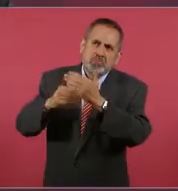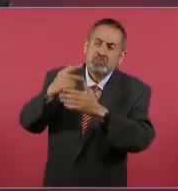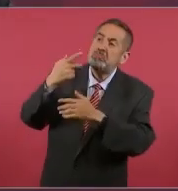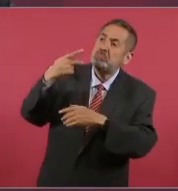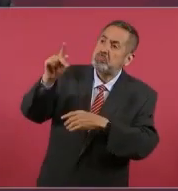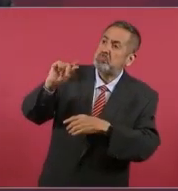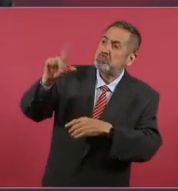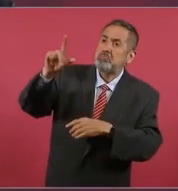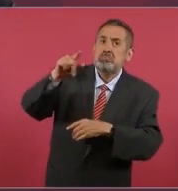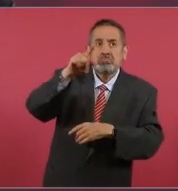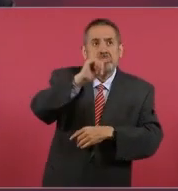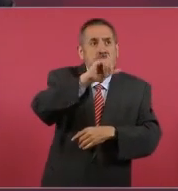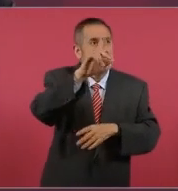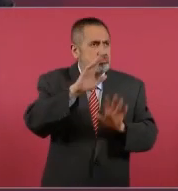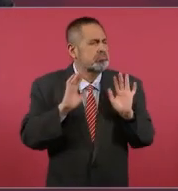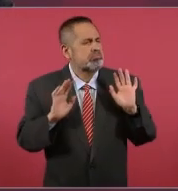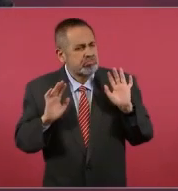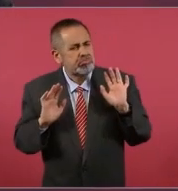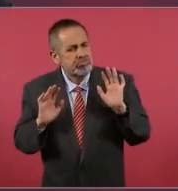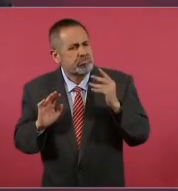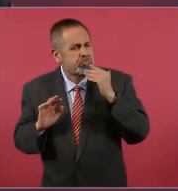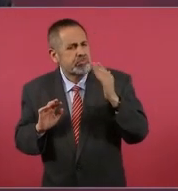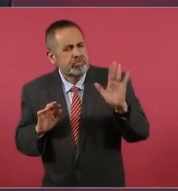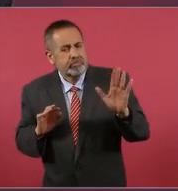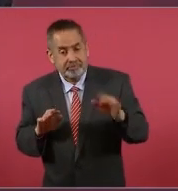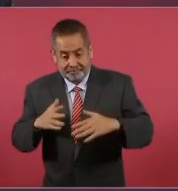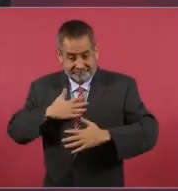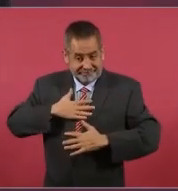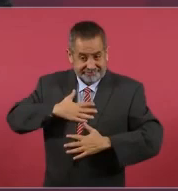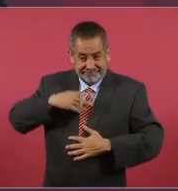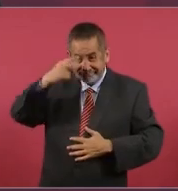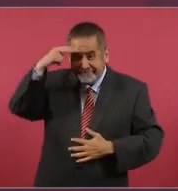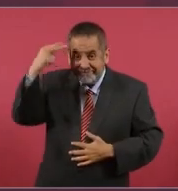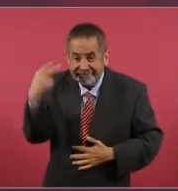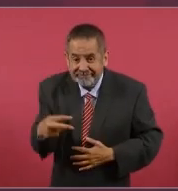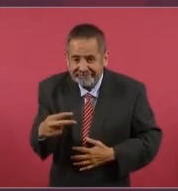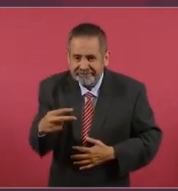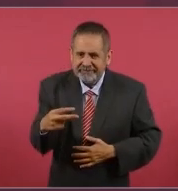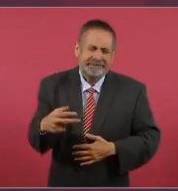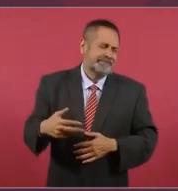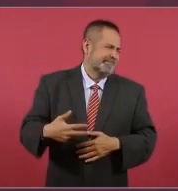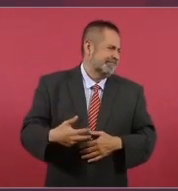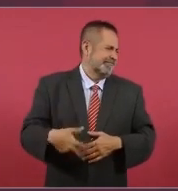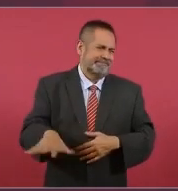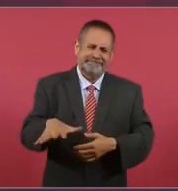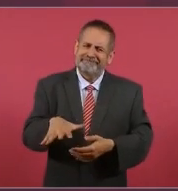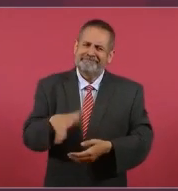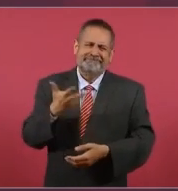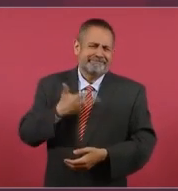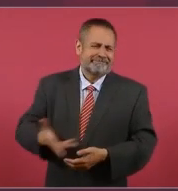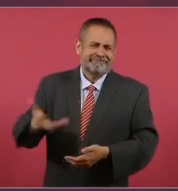próceres extraordinarios, pero nosotros tenemos en México